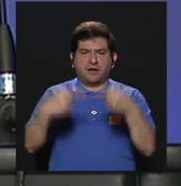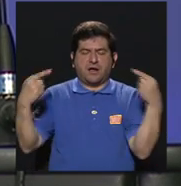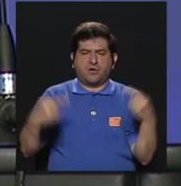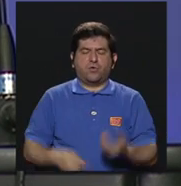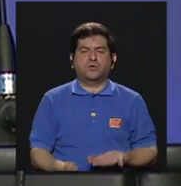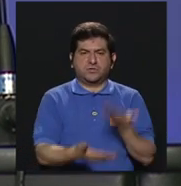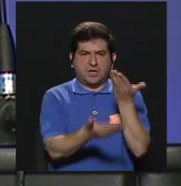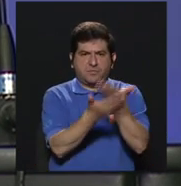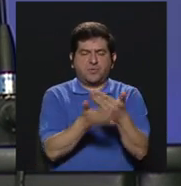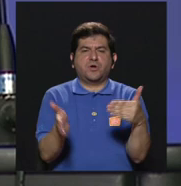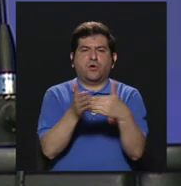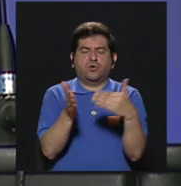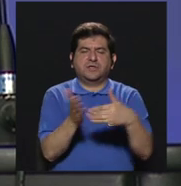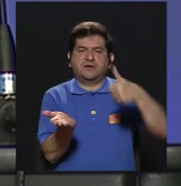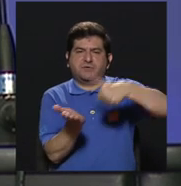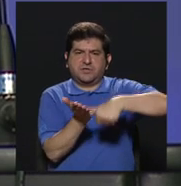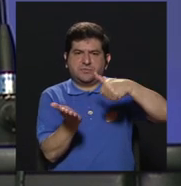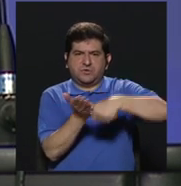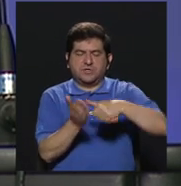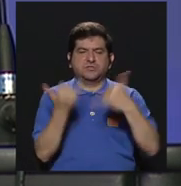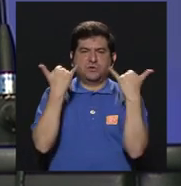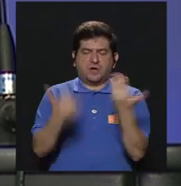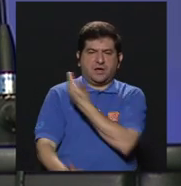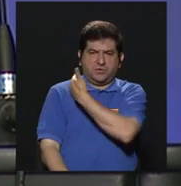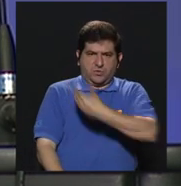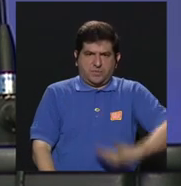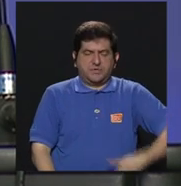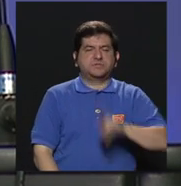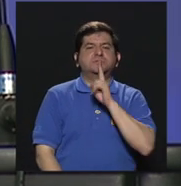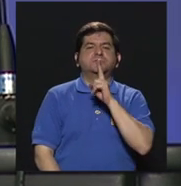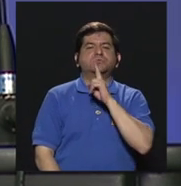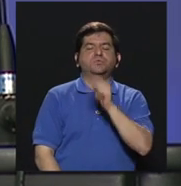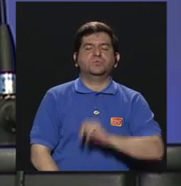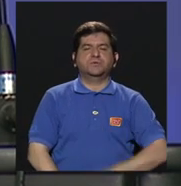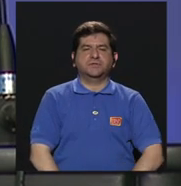de las propuestas de reelección del actual presidente de Honduras.